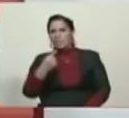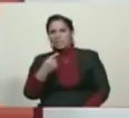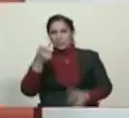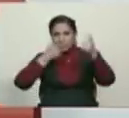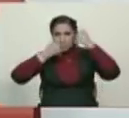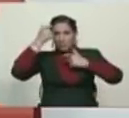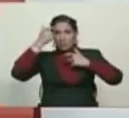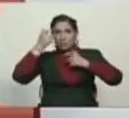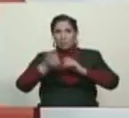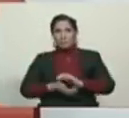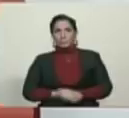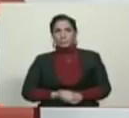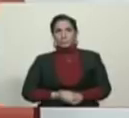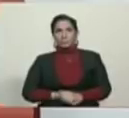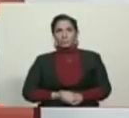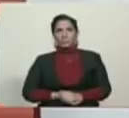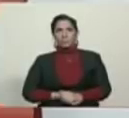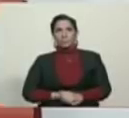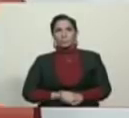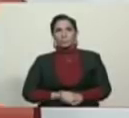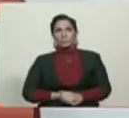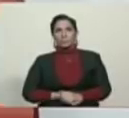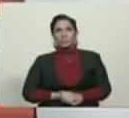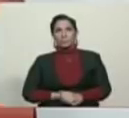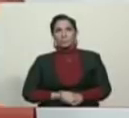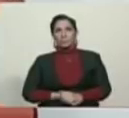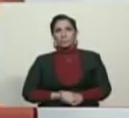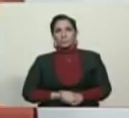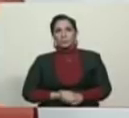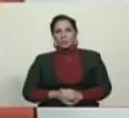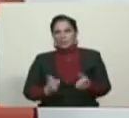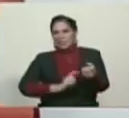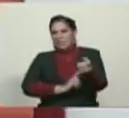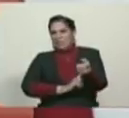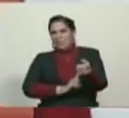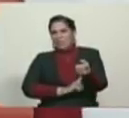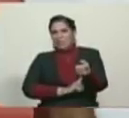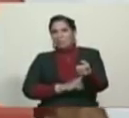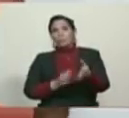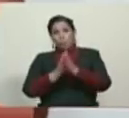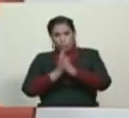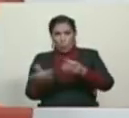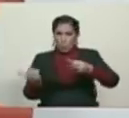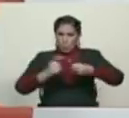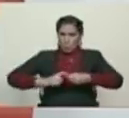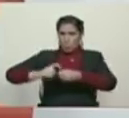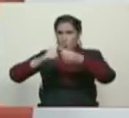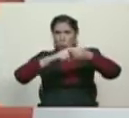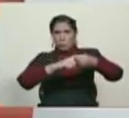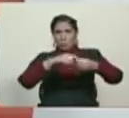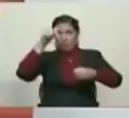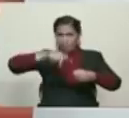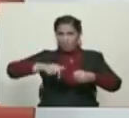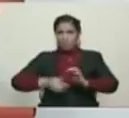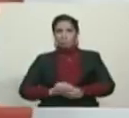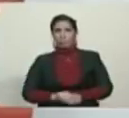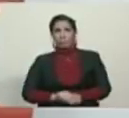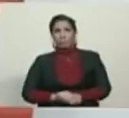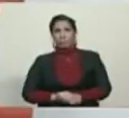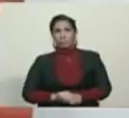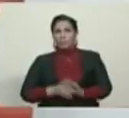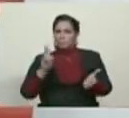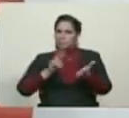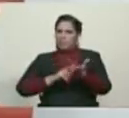chavistas y que andan disgustados. Vénganse para acá. Aquí es donde está la